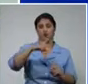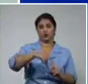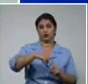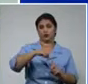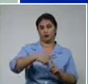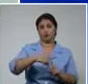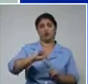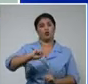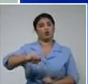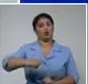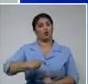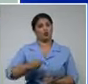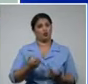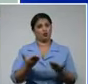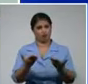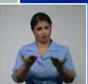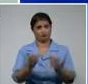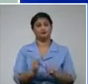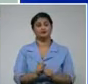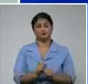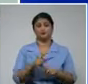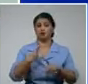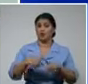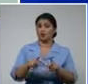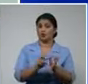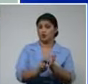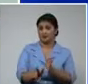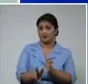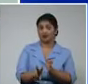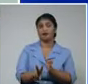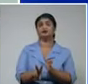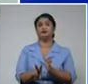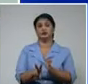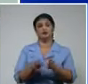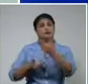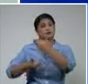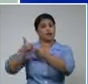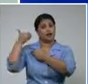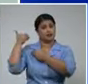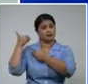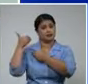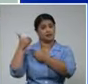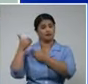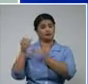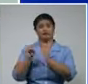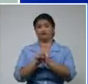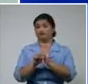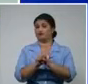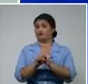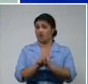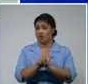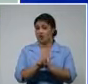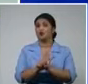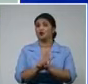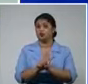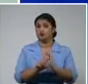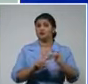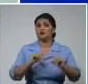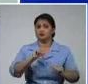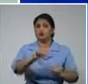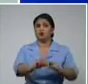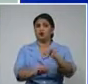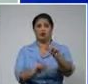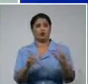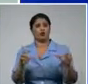de la pandemia, otra provincia que tuvo una elevada transmisión, 13 casos autóctonos ayer. El